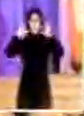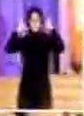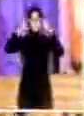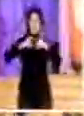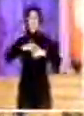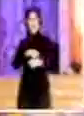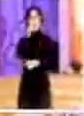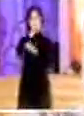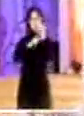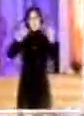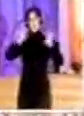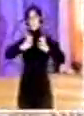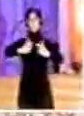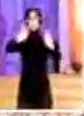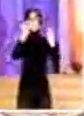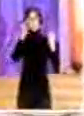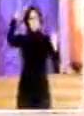tomadores, este es sin igual.